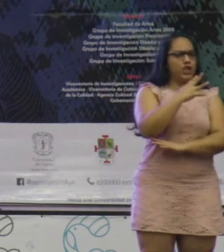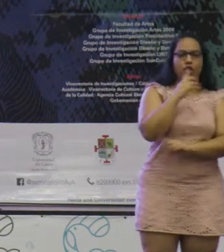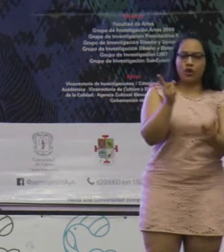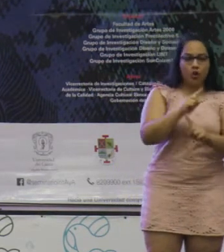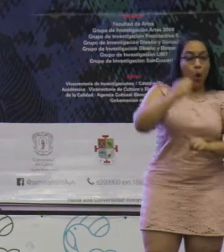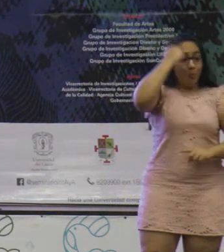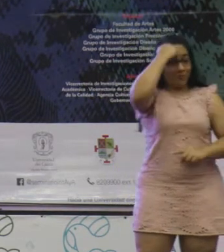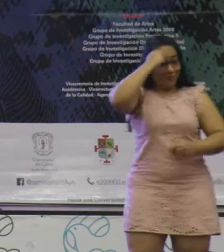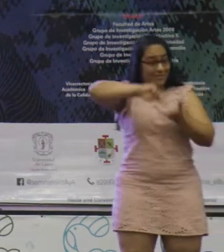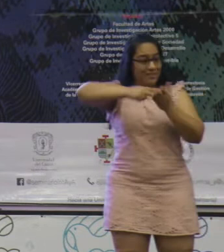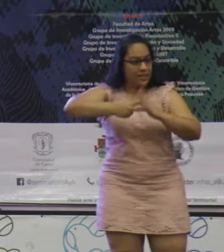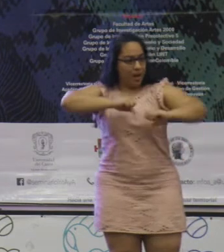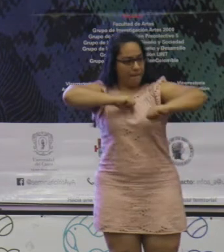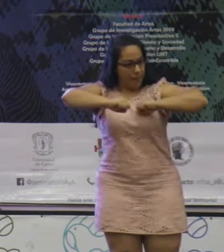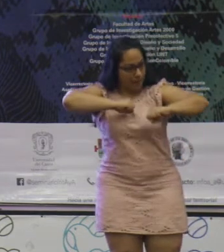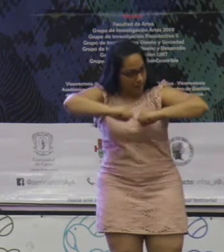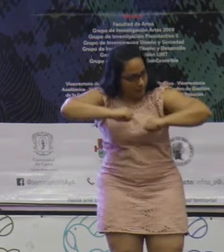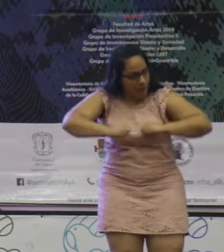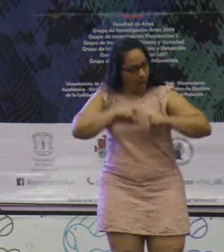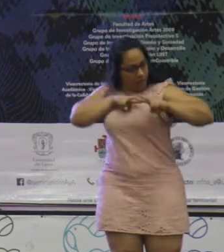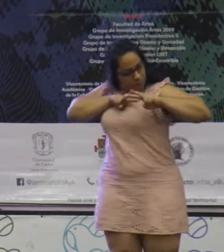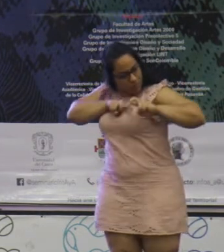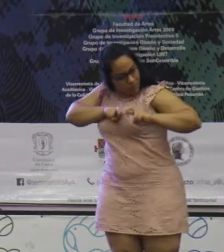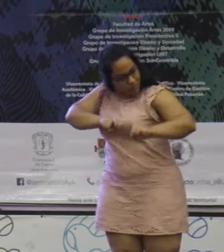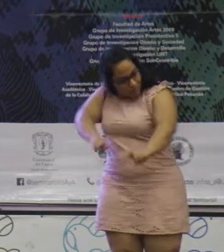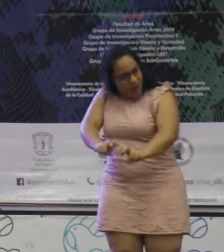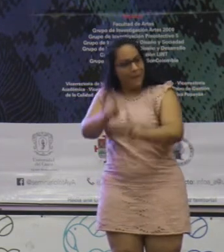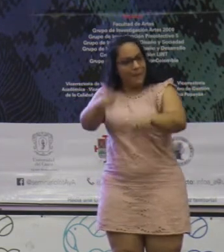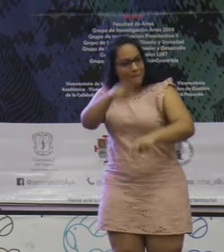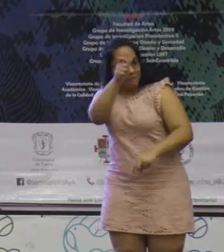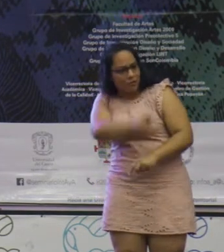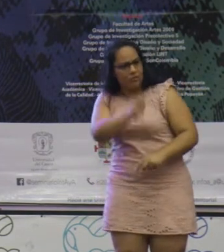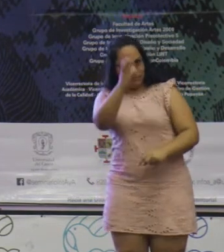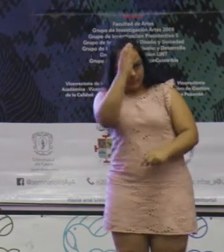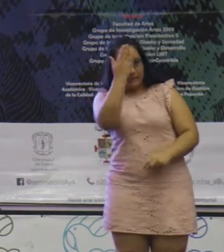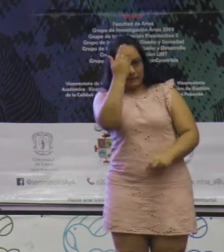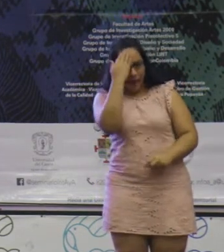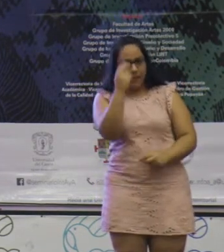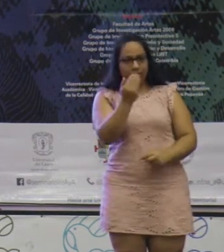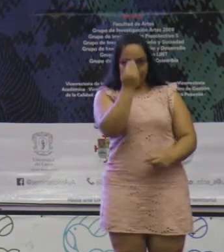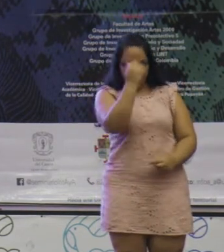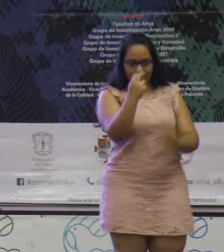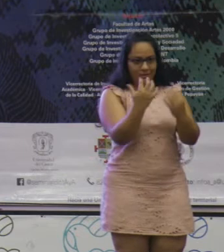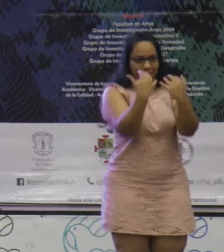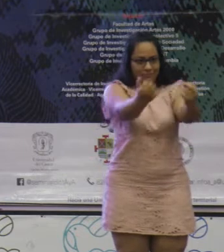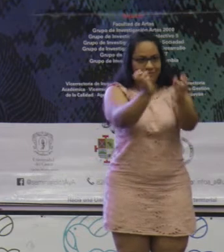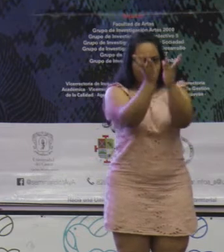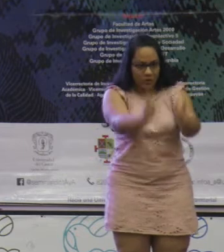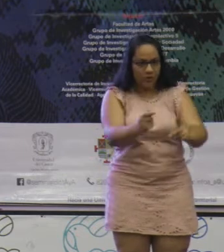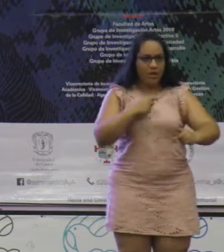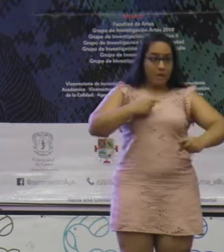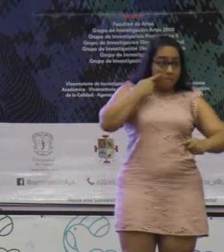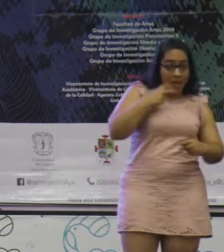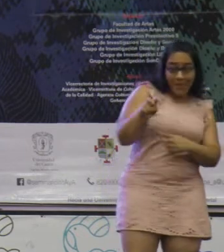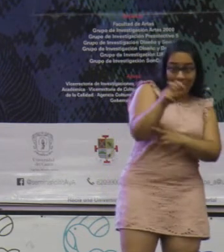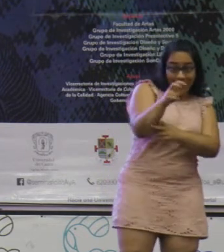es un gestor, es un activista, es un investigador, es un cabrón que sabe pararse al frente del estudiante y hacer magia con